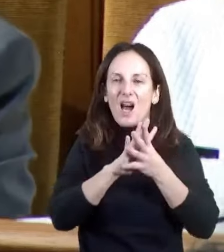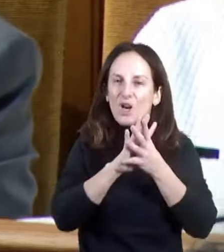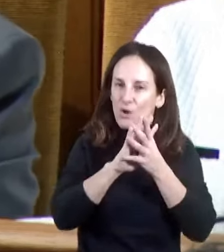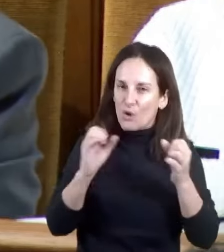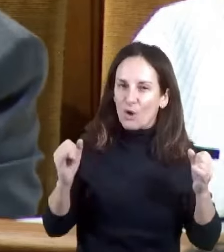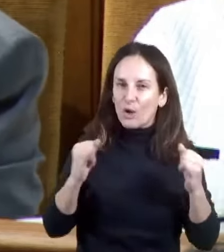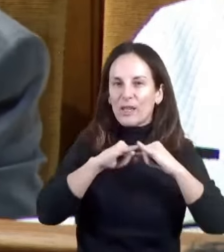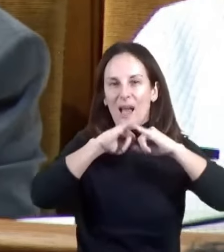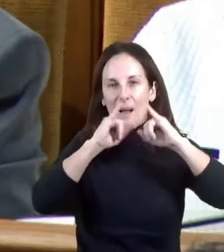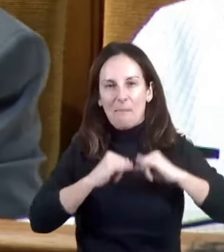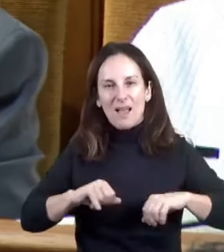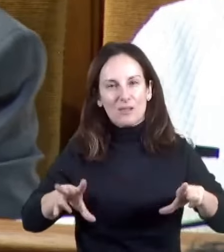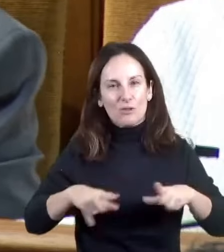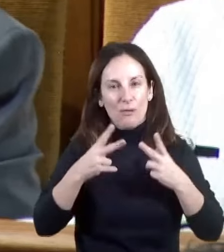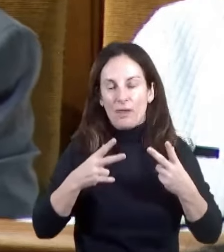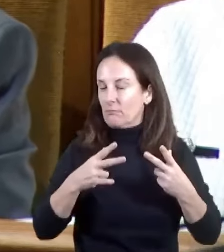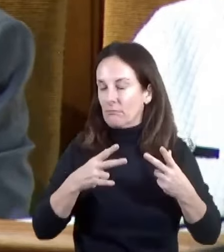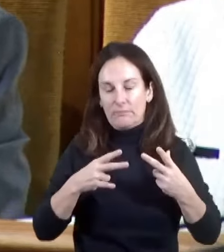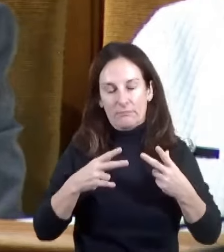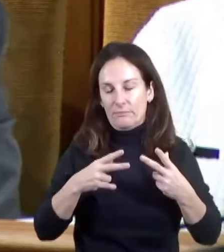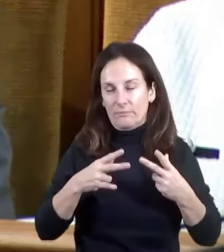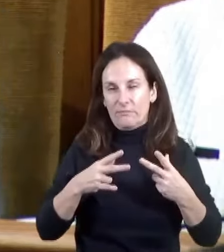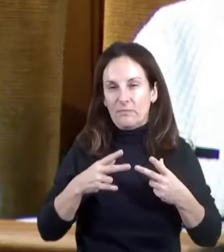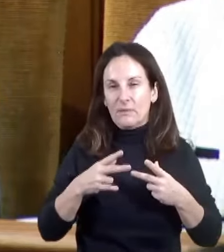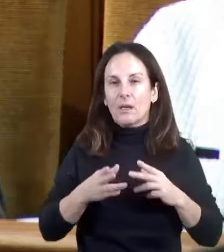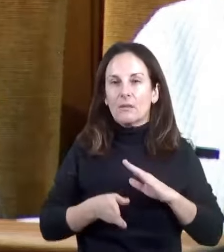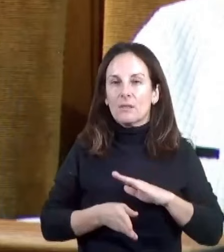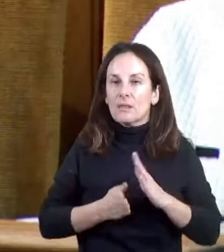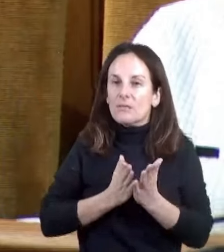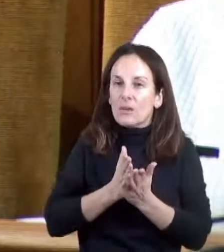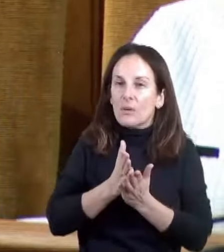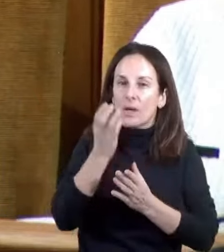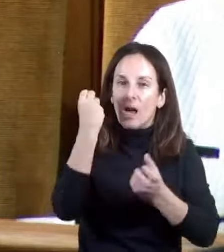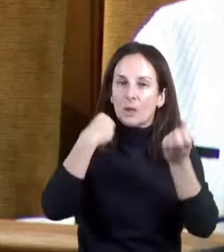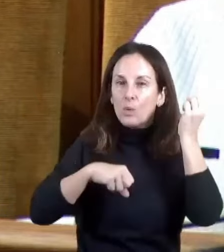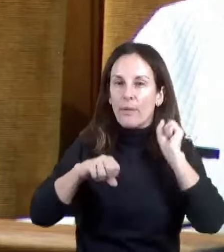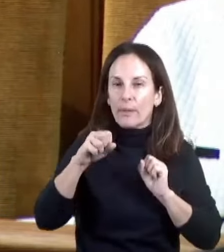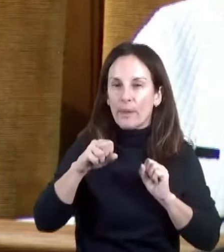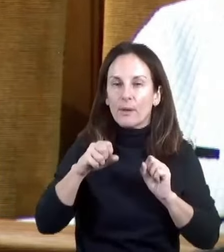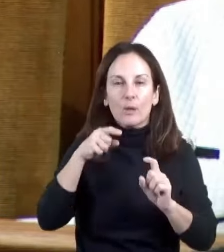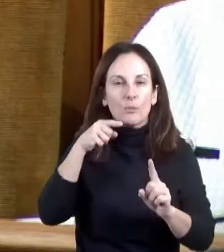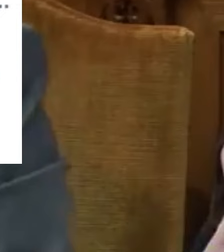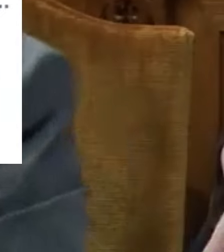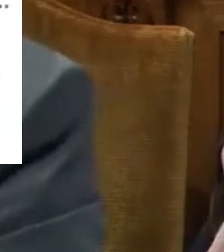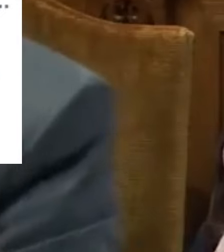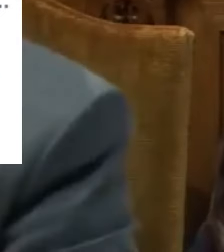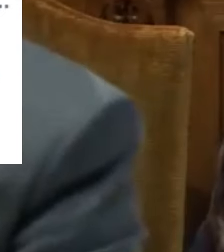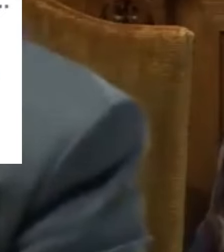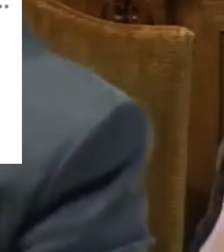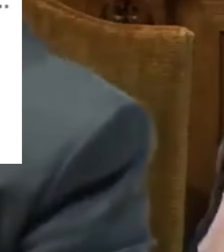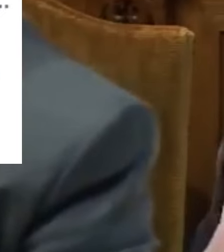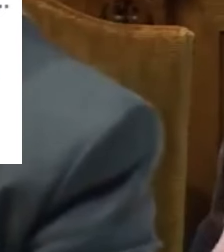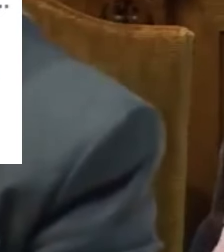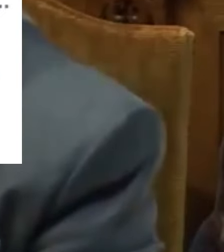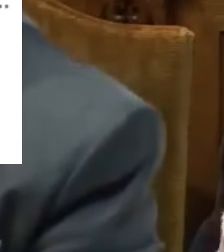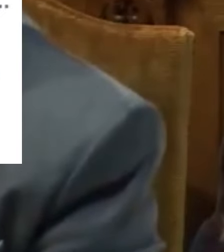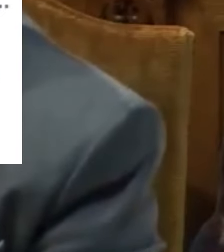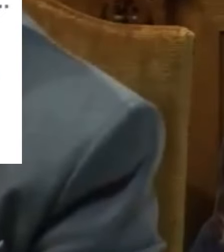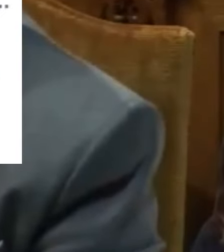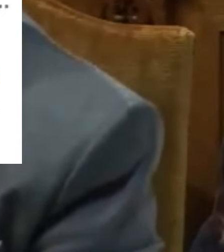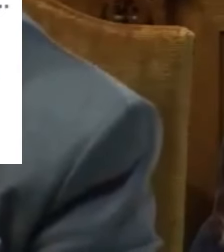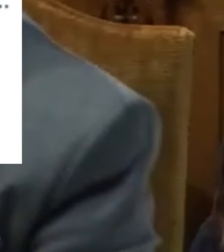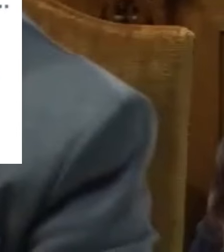escribe se inscribe en una línea de actuación que divide y polariza en conclusión